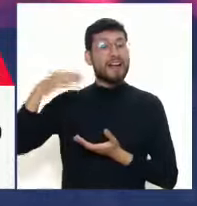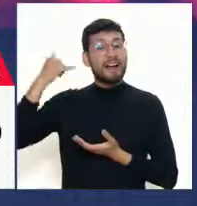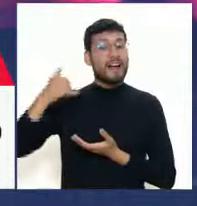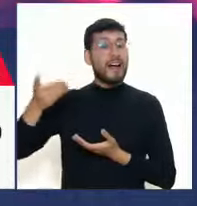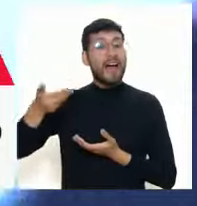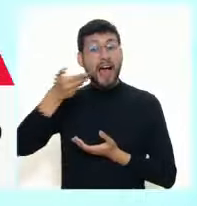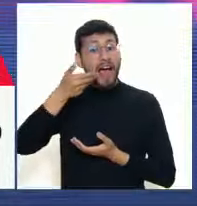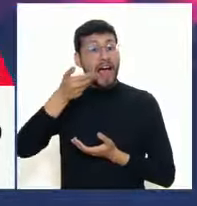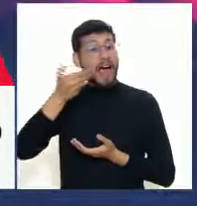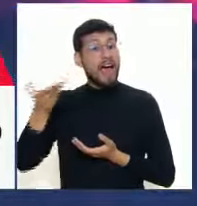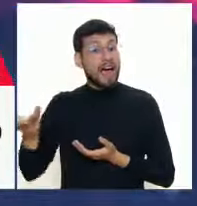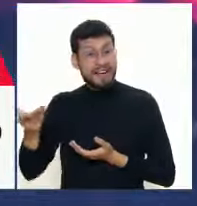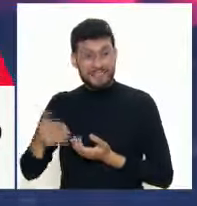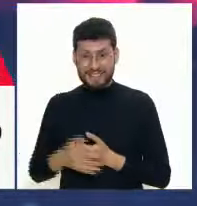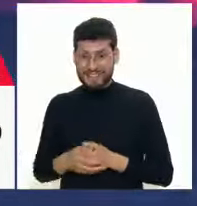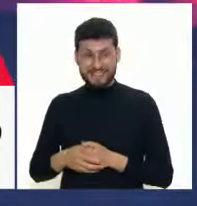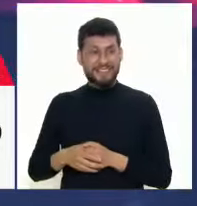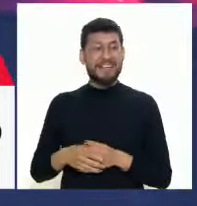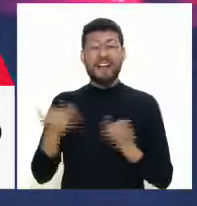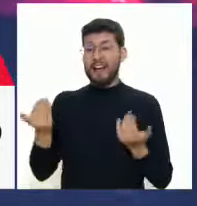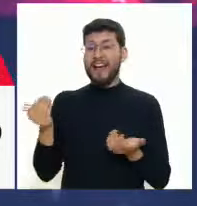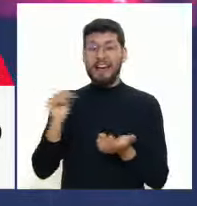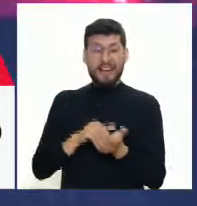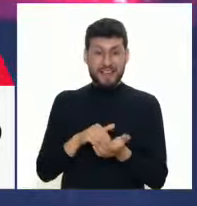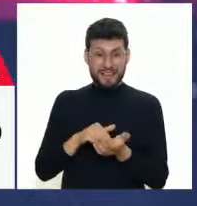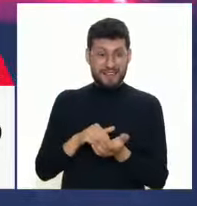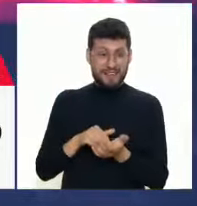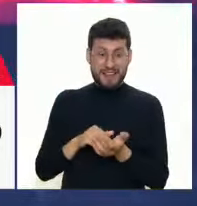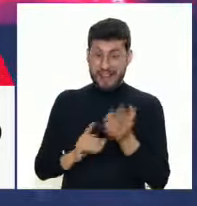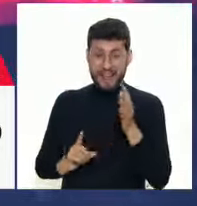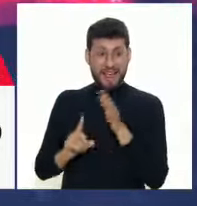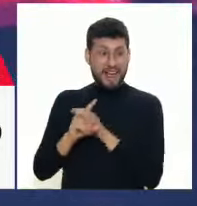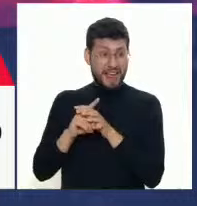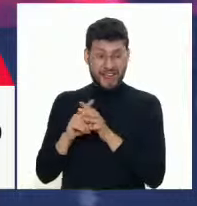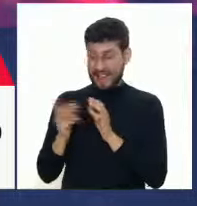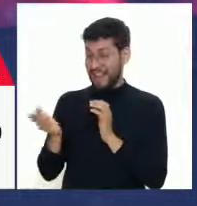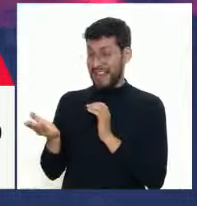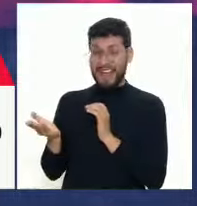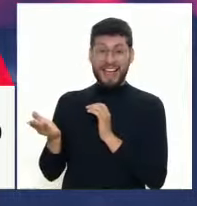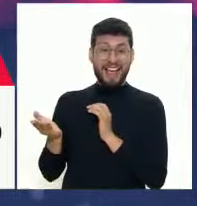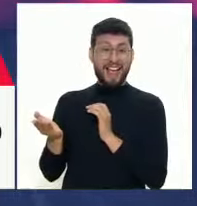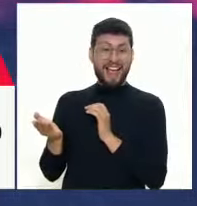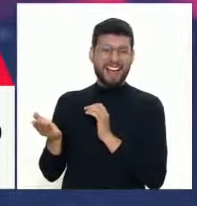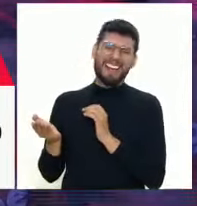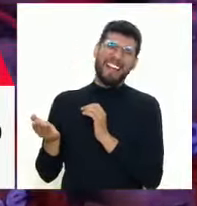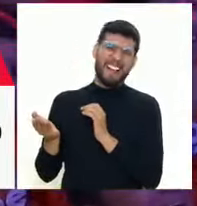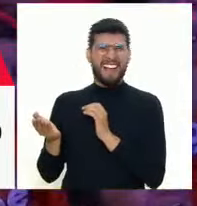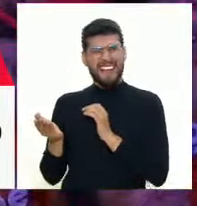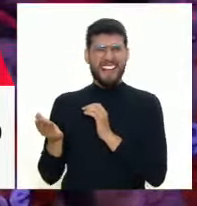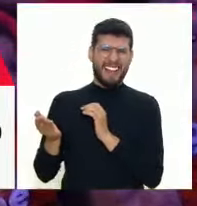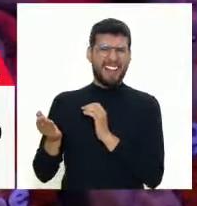pizza, damas y caballeros, niños y niñas, vuelve a aparecer.